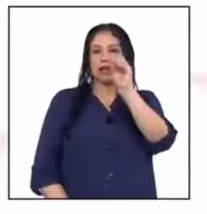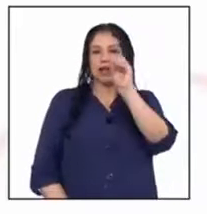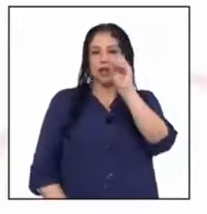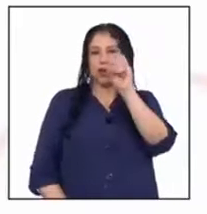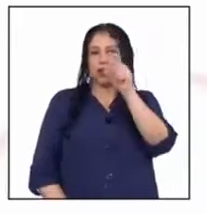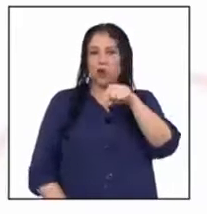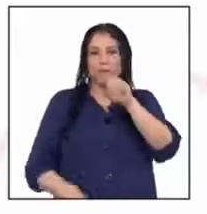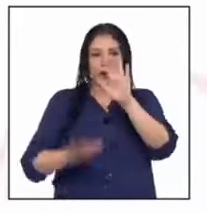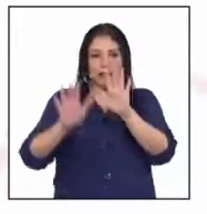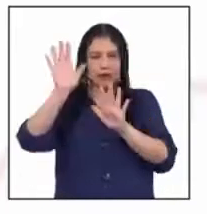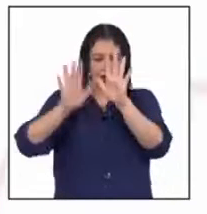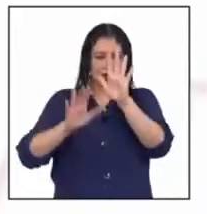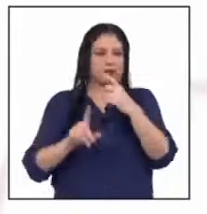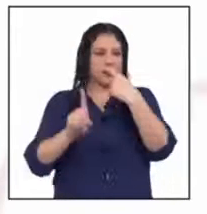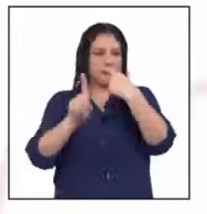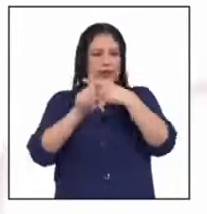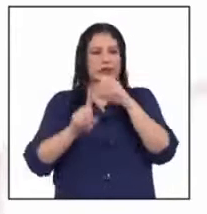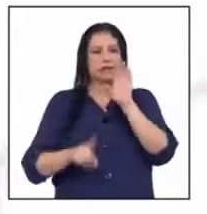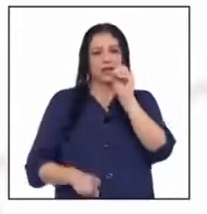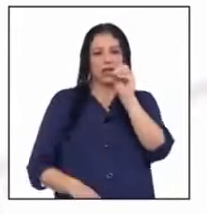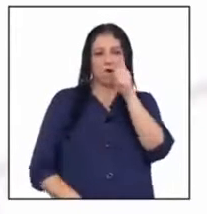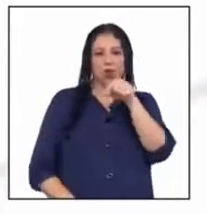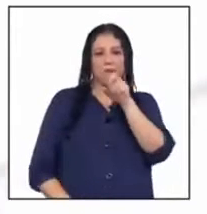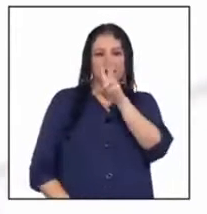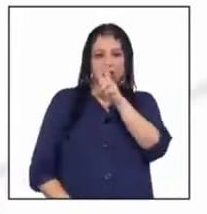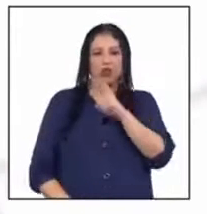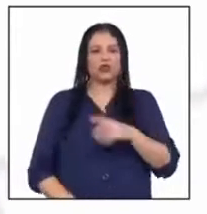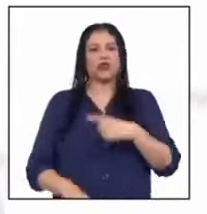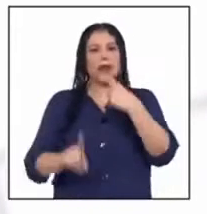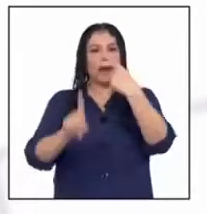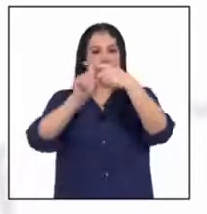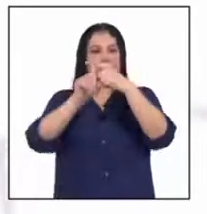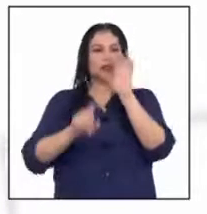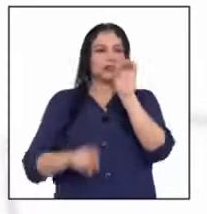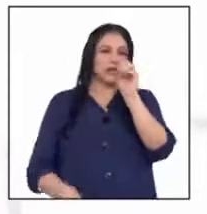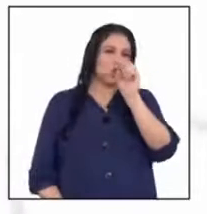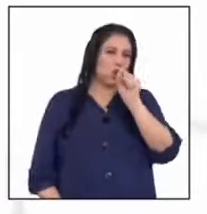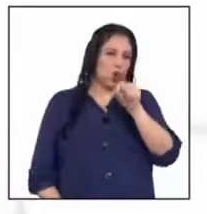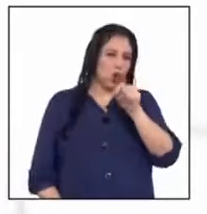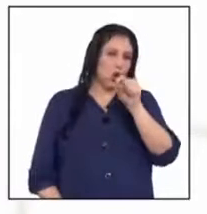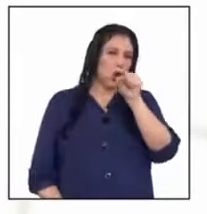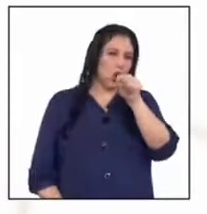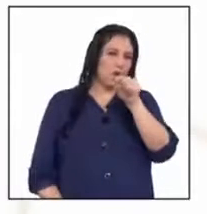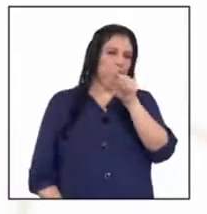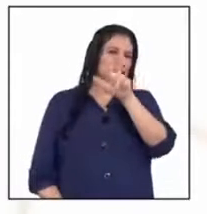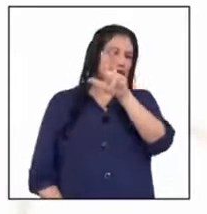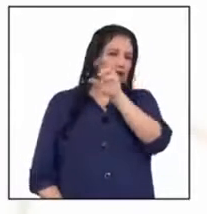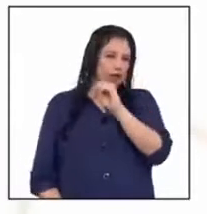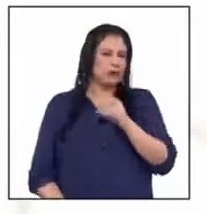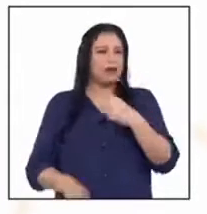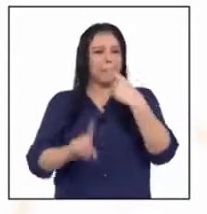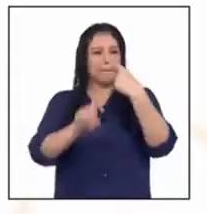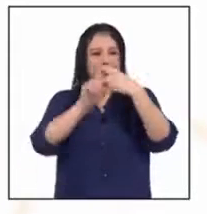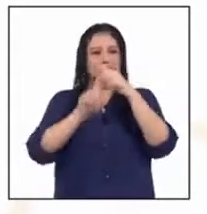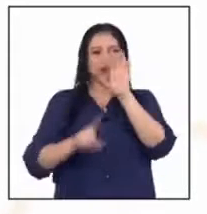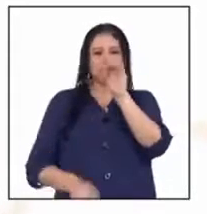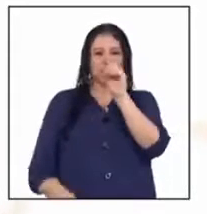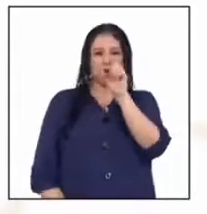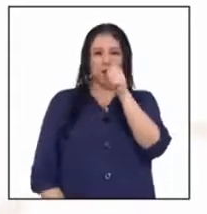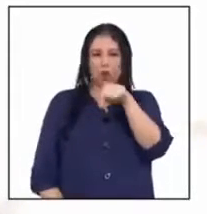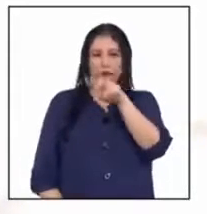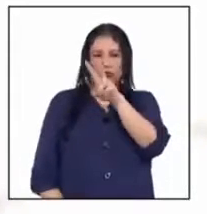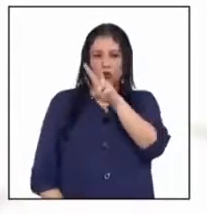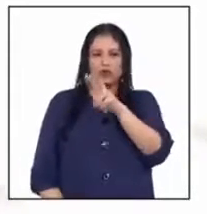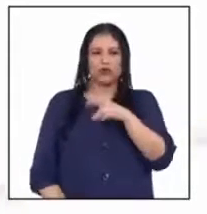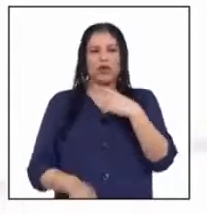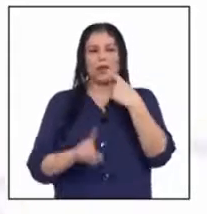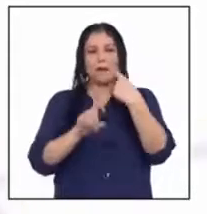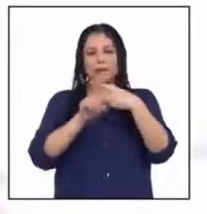0,15 más 0,2 más 0,30 más 0,2